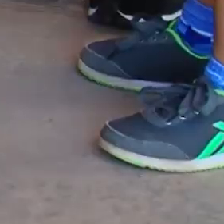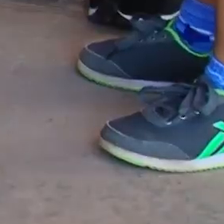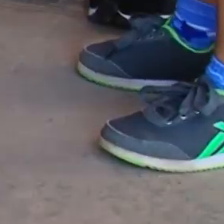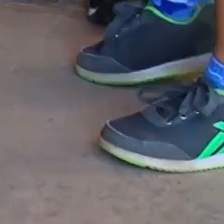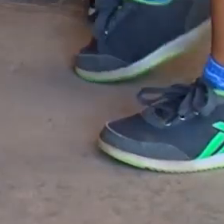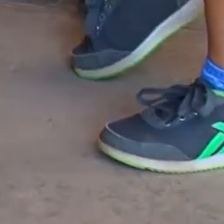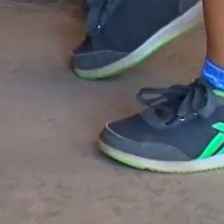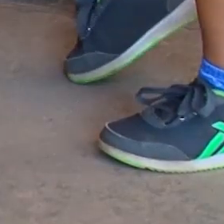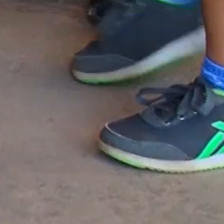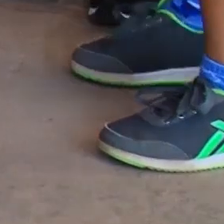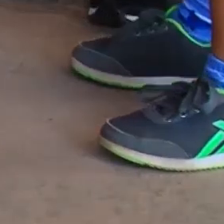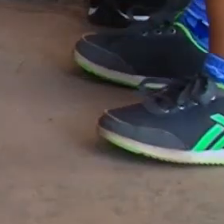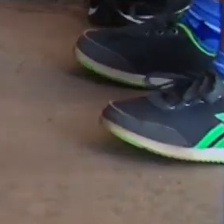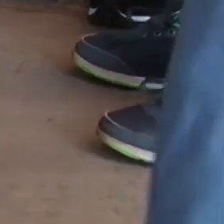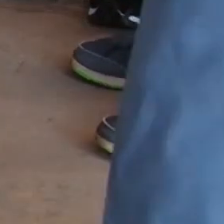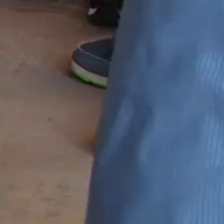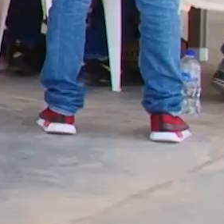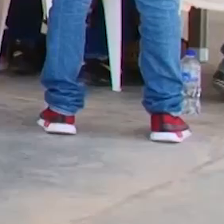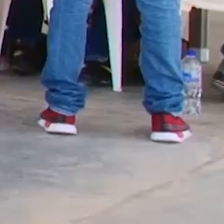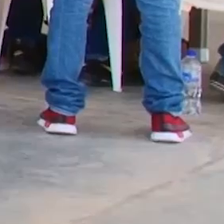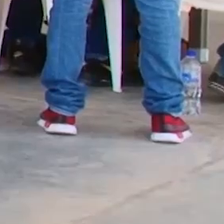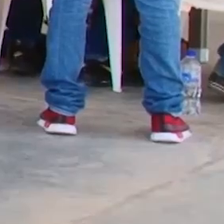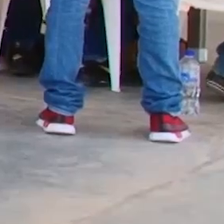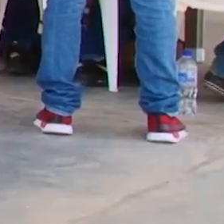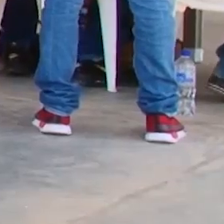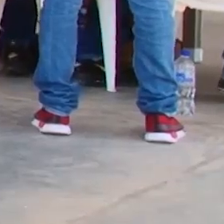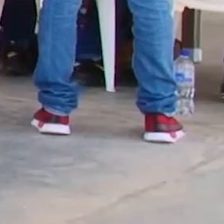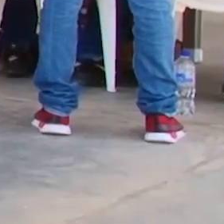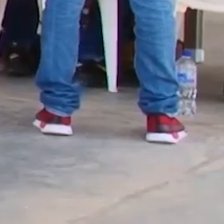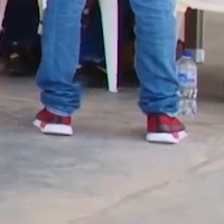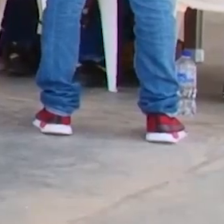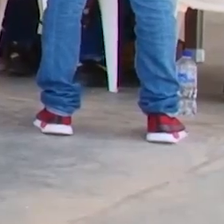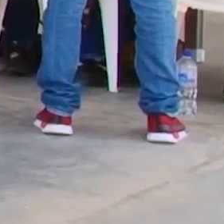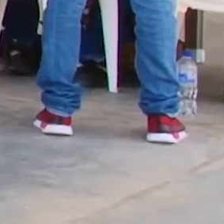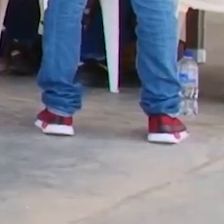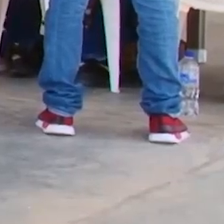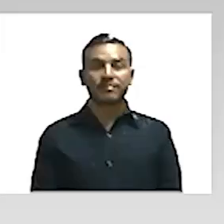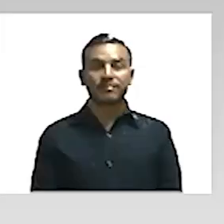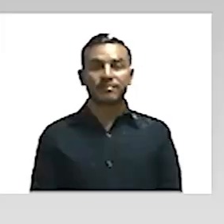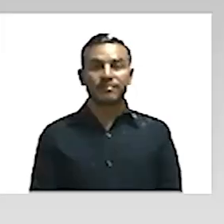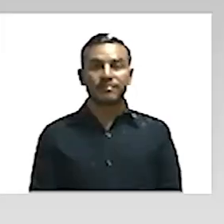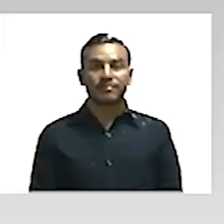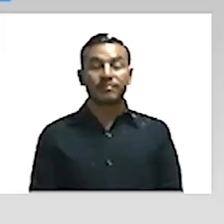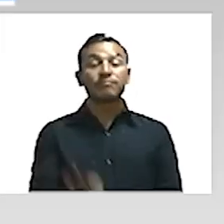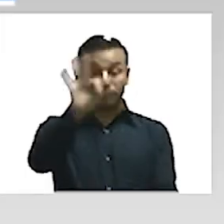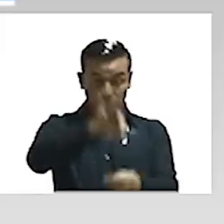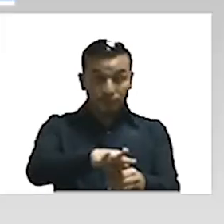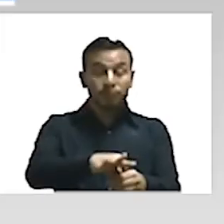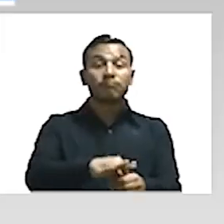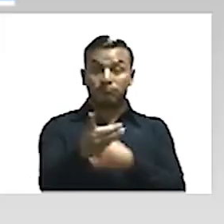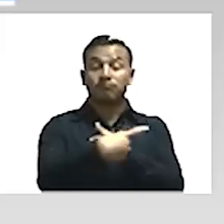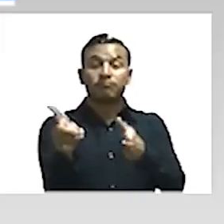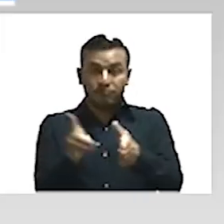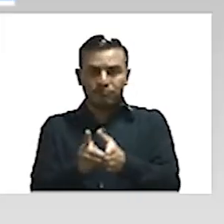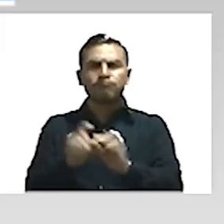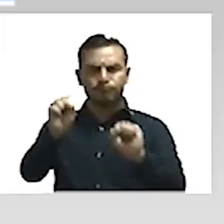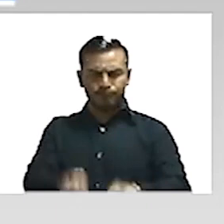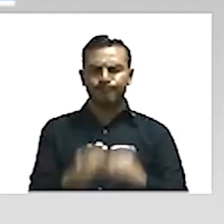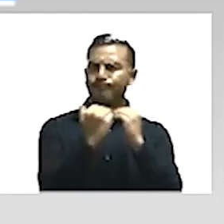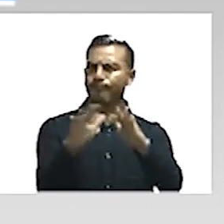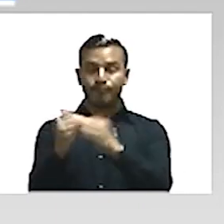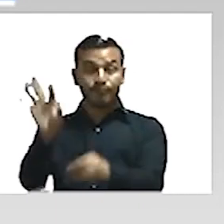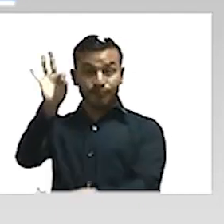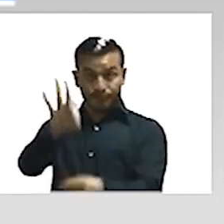del parlamento centroamericano para ello existen tres modalidades la primera es el voto por bandera es decir que la persona